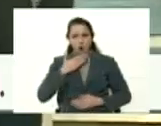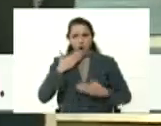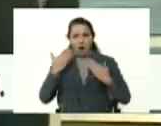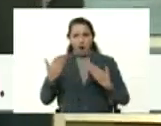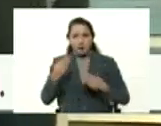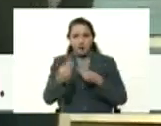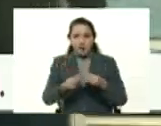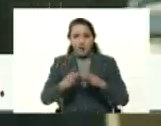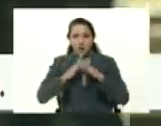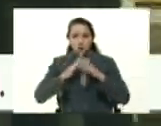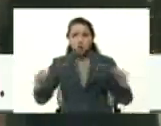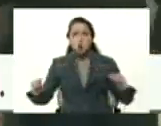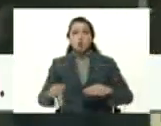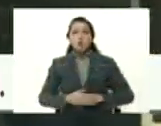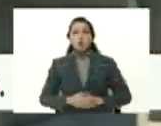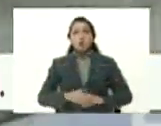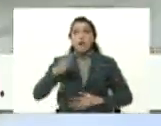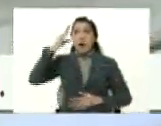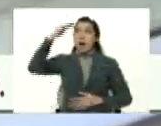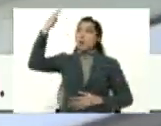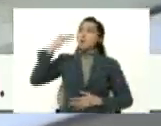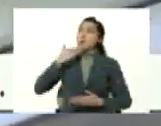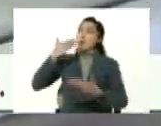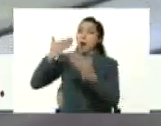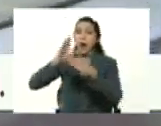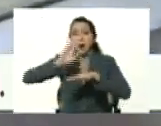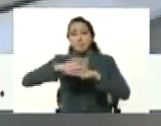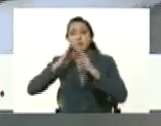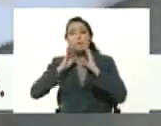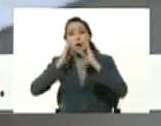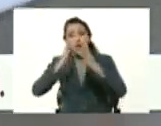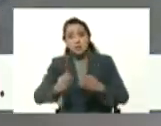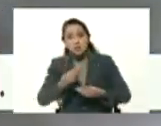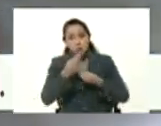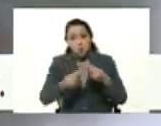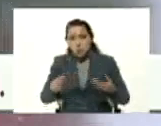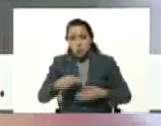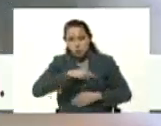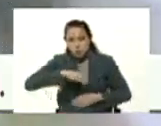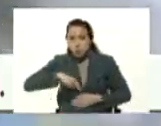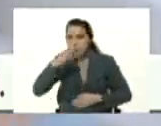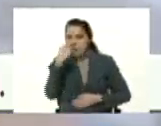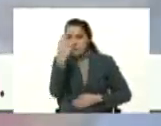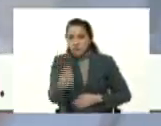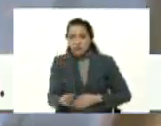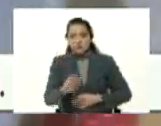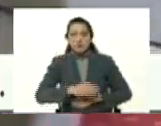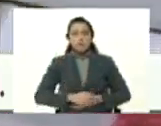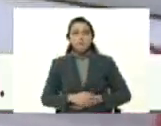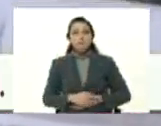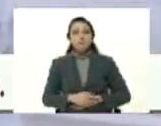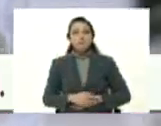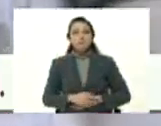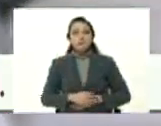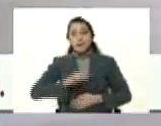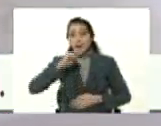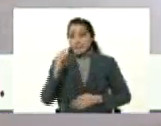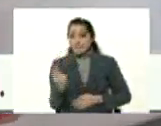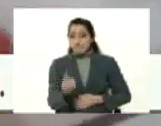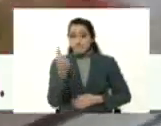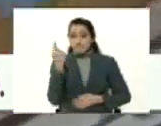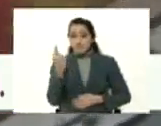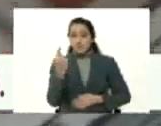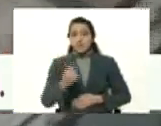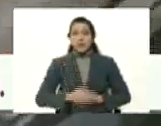ante todo a Dios por tener la bendición de habernos visitado. Primeramente,